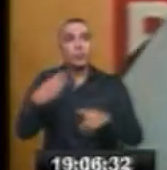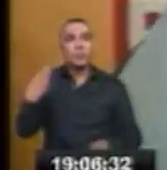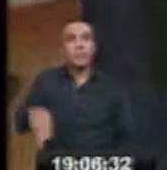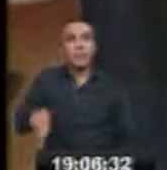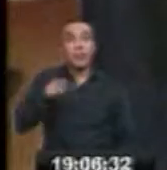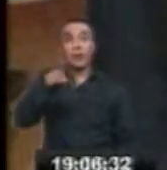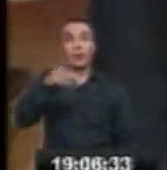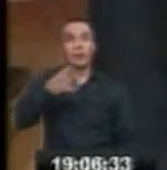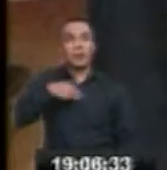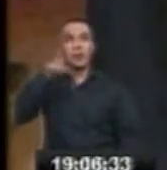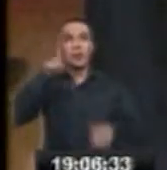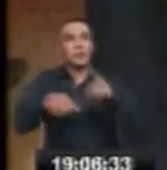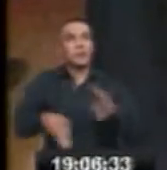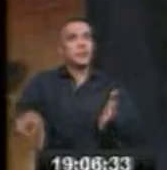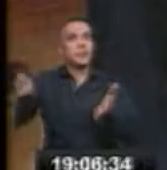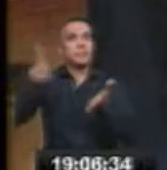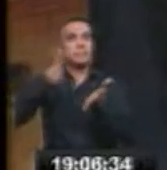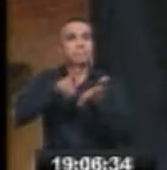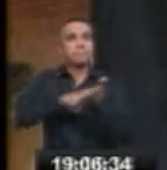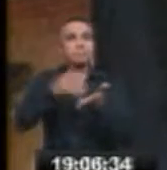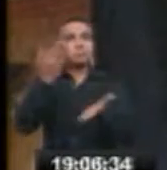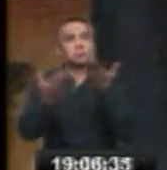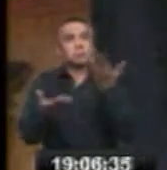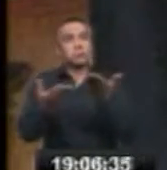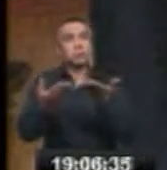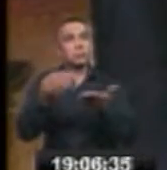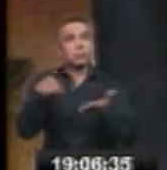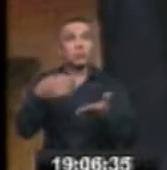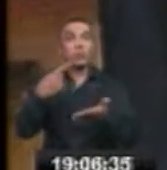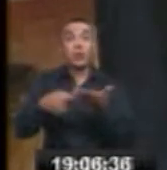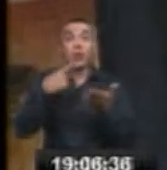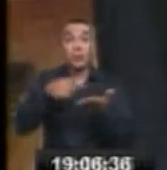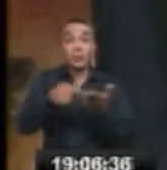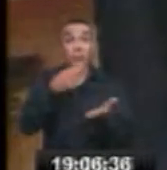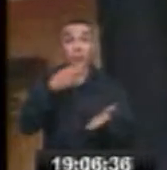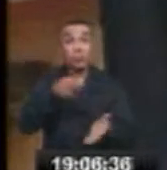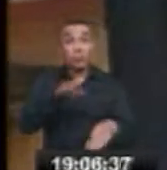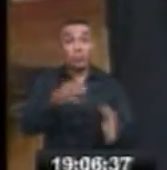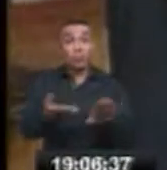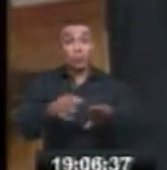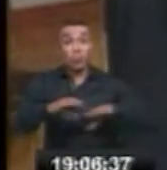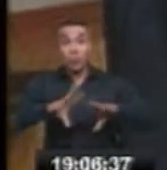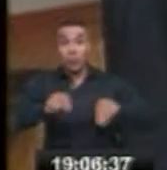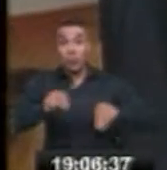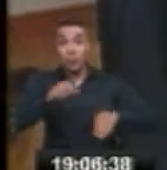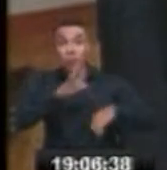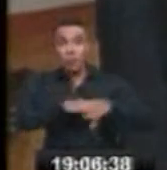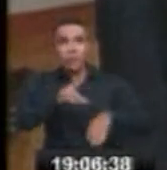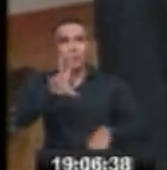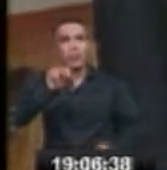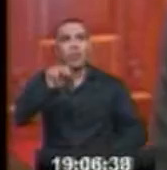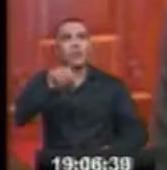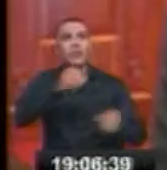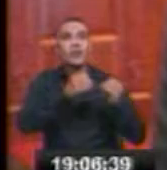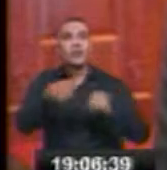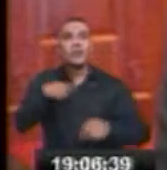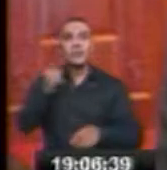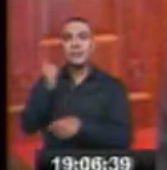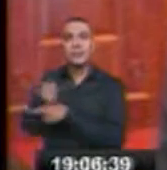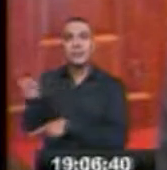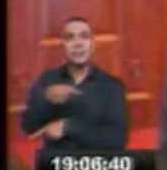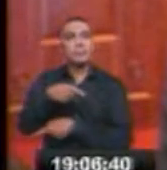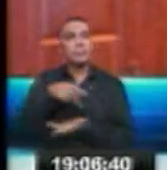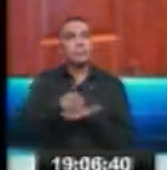Allí hay algunas ratificaciones de hipótesis, como que el crimen no respondía a la delincuencia común, sino organizada. Esto sumado con